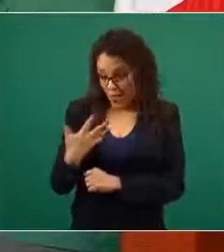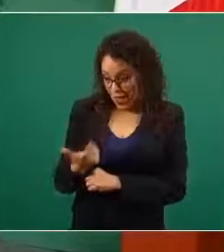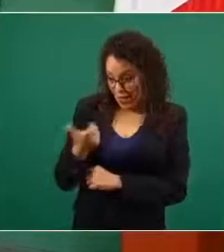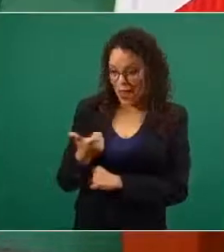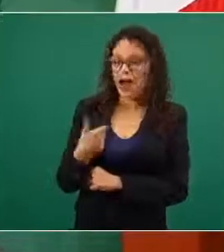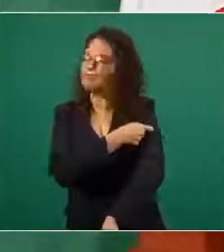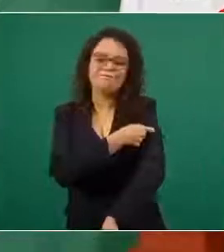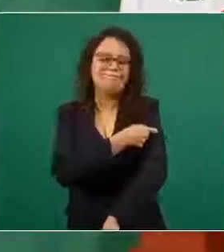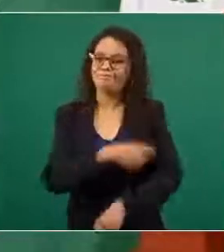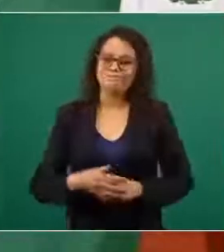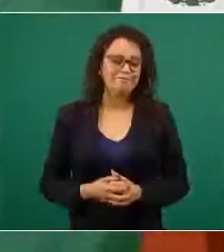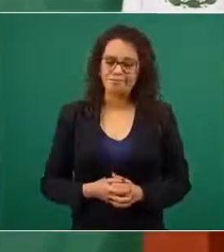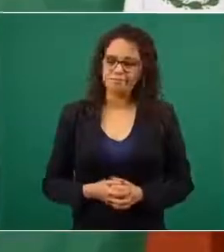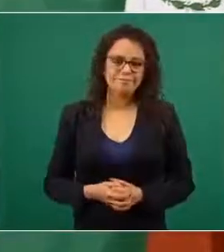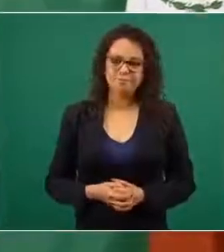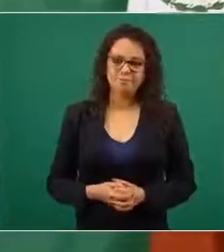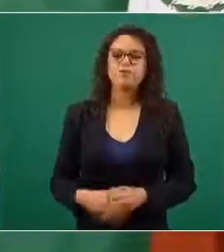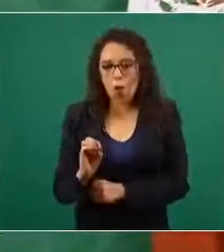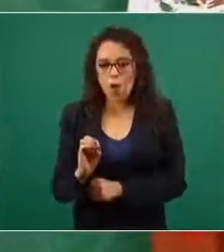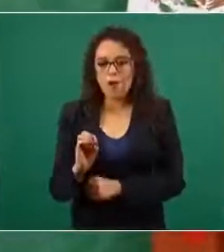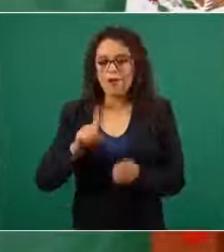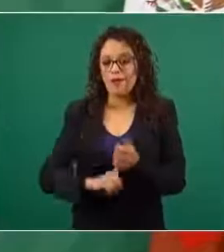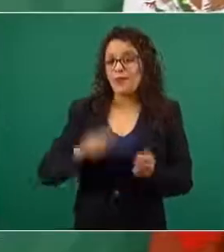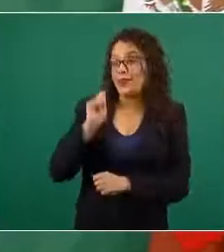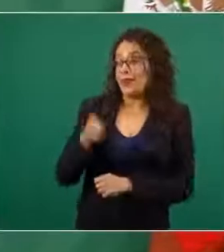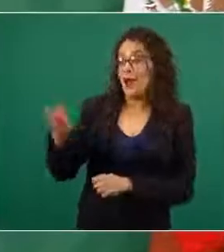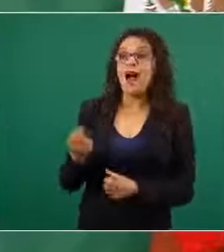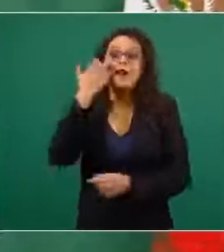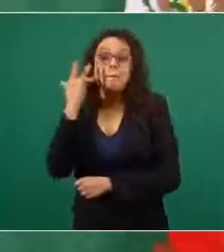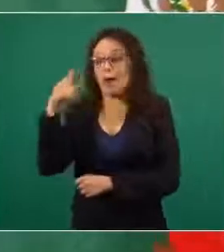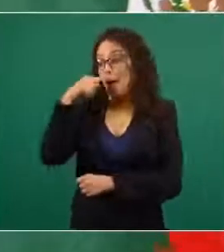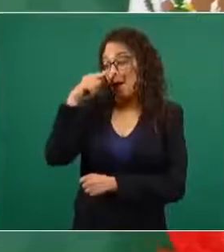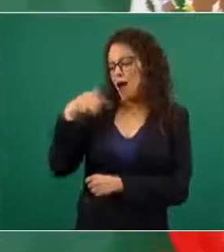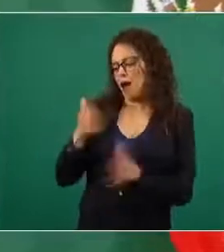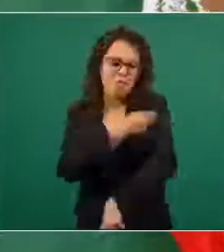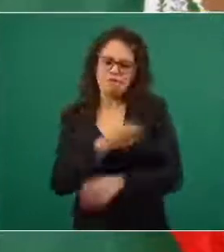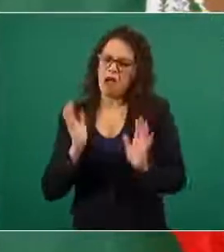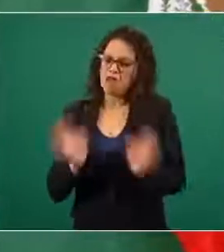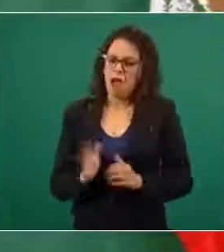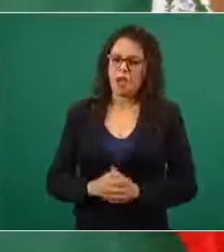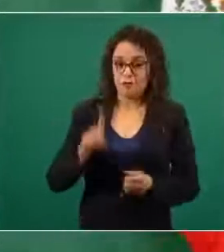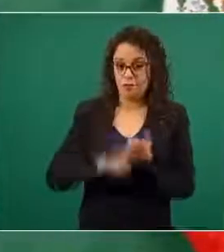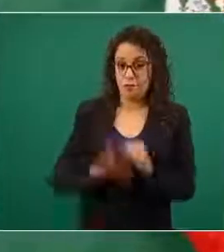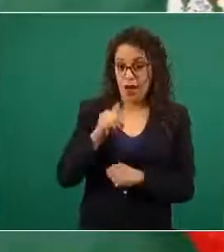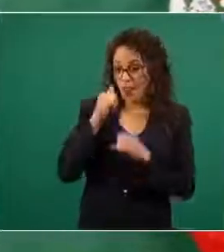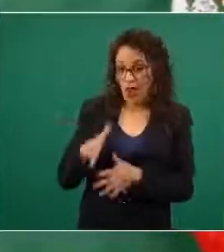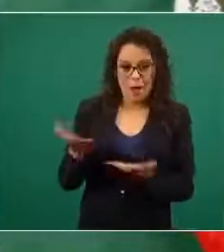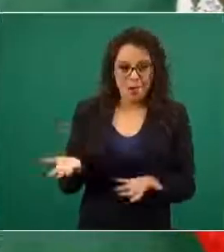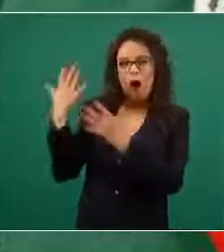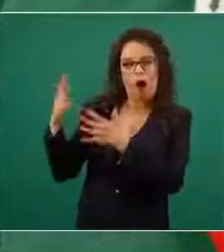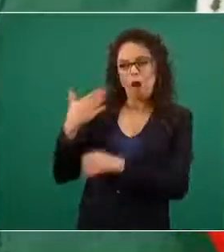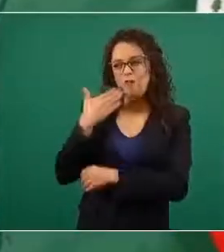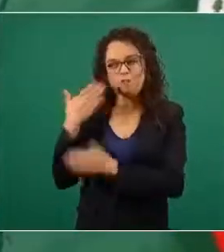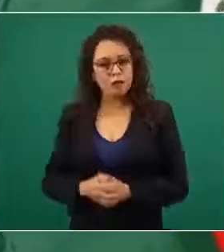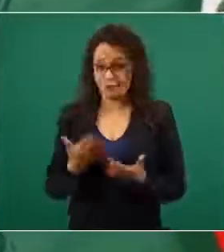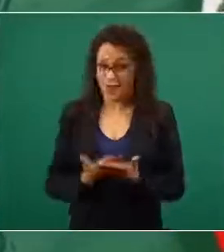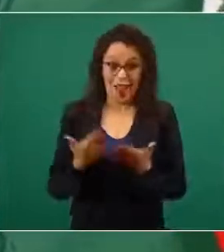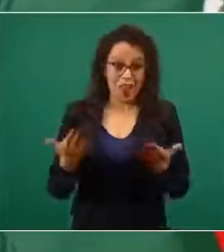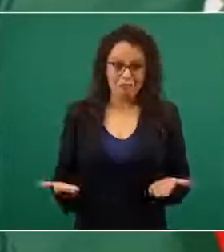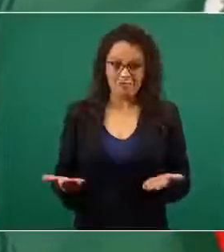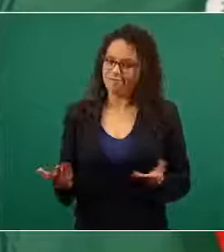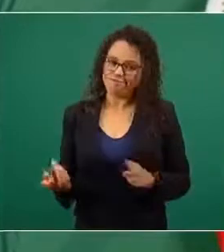mí me van a vacunar primero, o de vivales, que de repente quieran presumir, yo ya me vacuné, porque hice trampa. Eso antes se celebraba, ahora